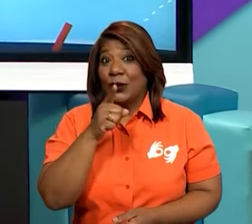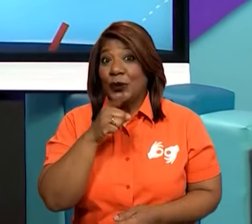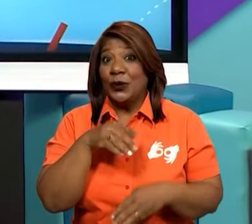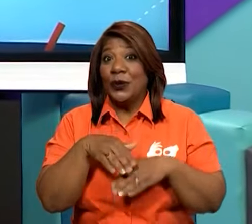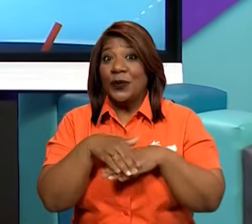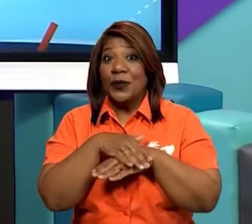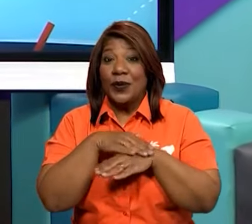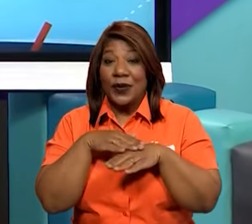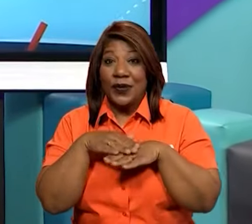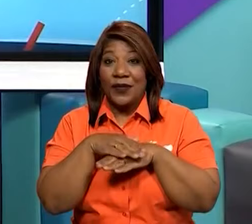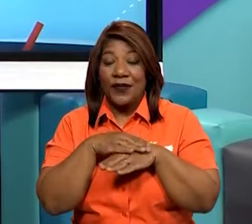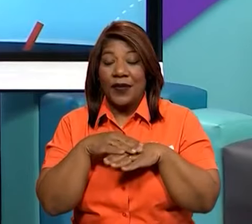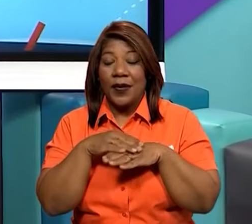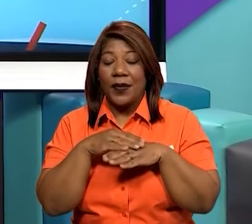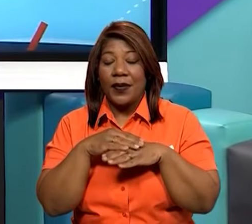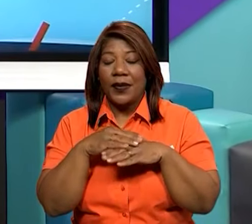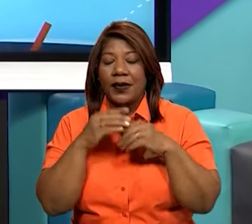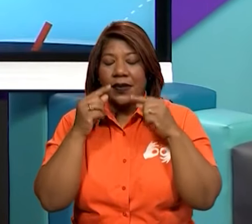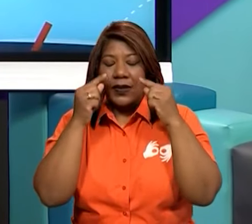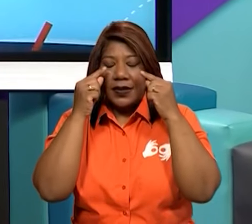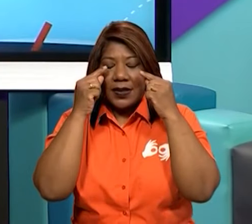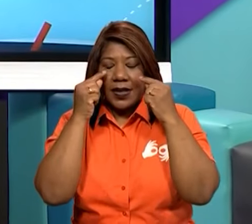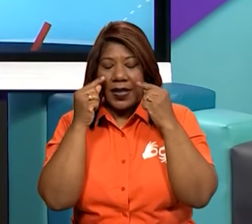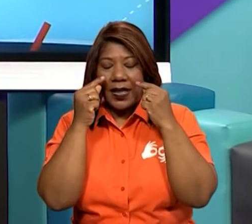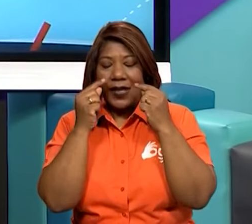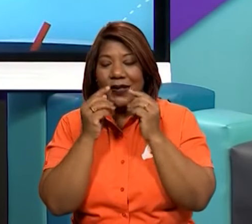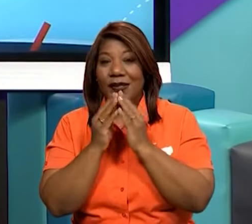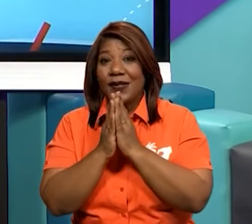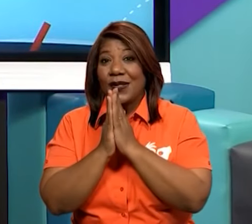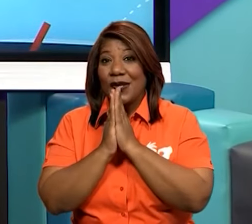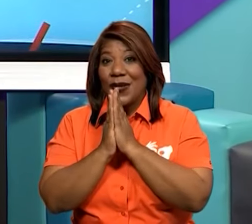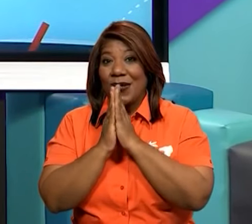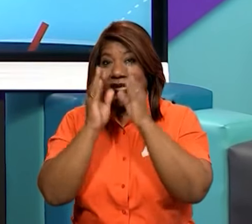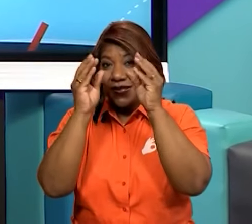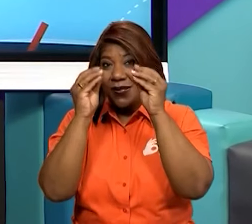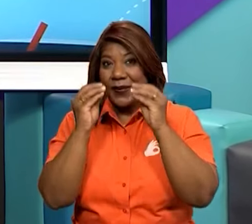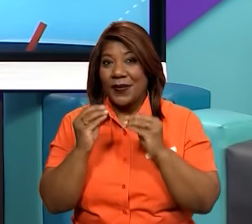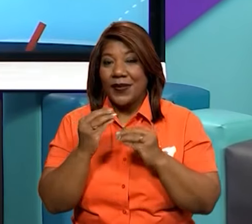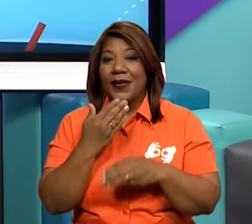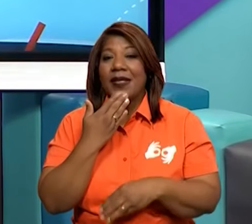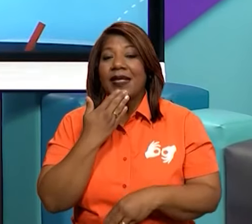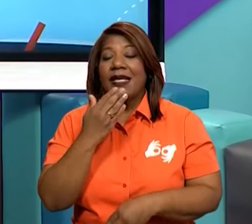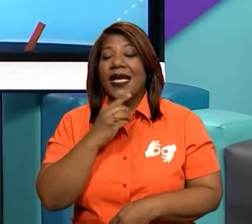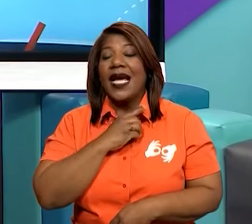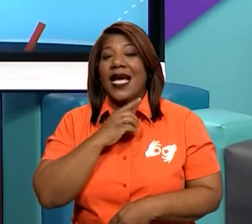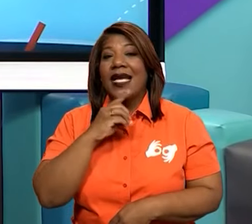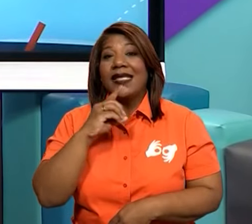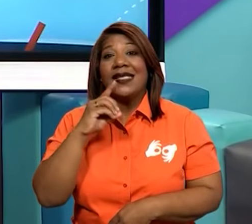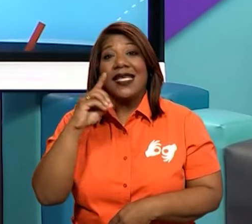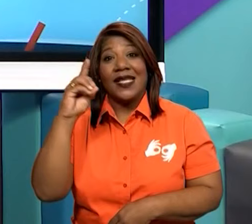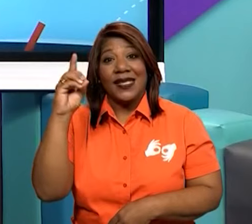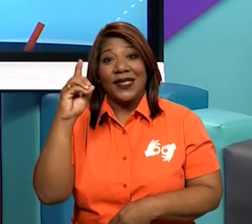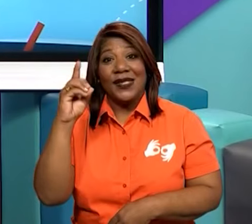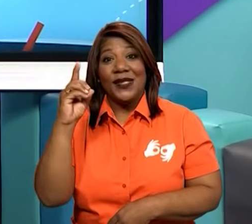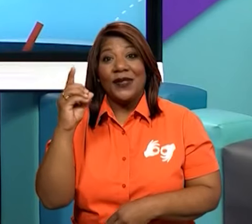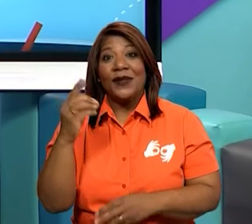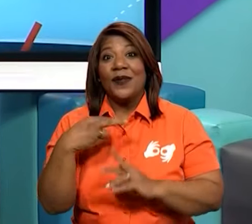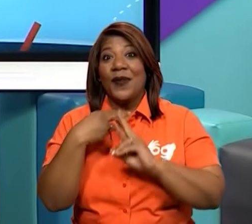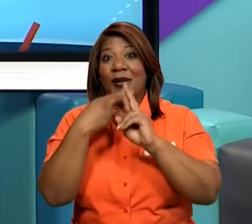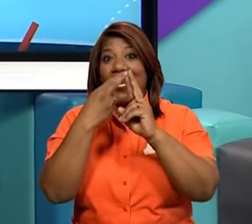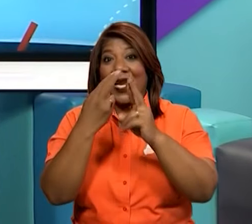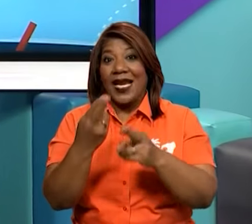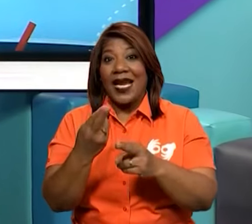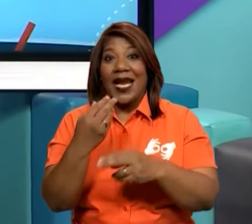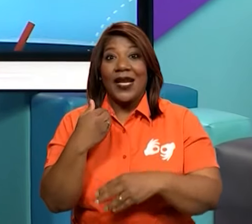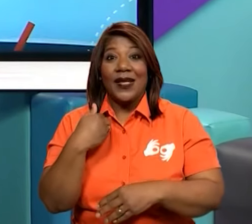favor cierres tus ojitos y ores conmigo. Gracias Señor por el privilegio que nos has dado de